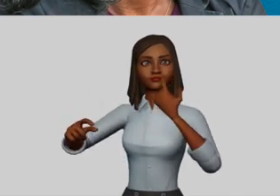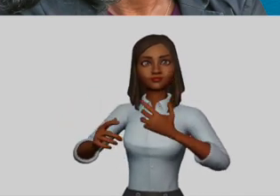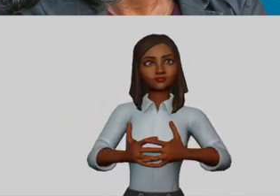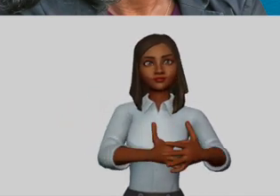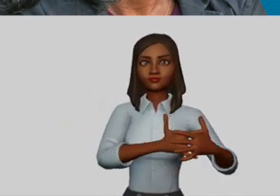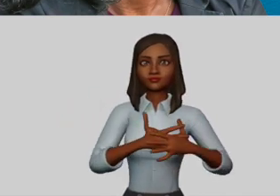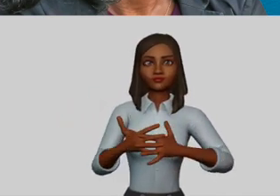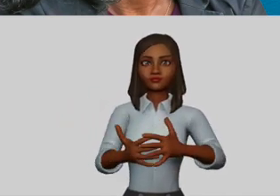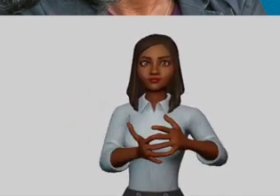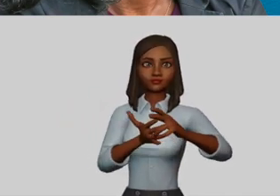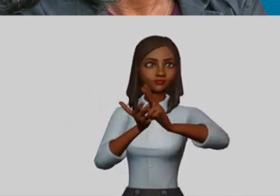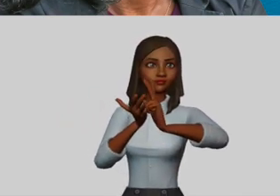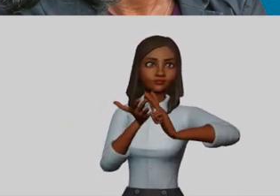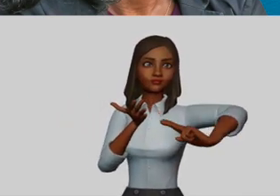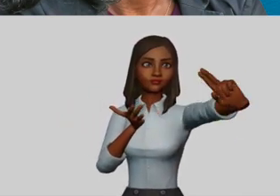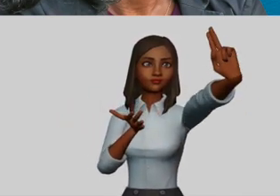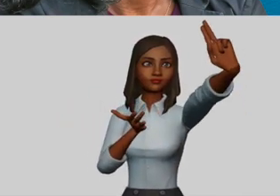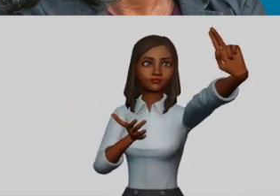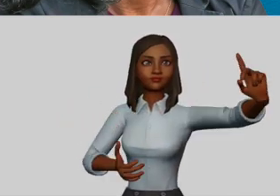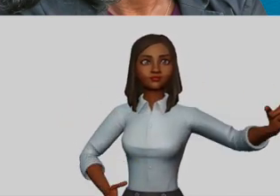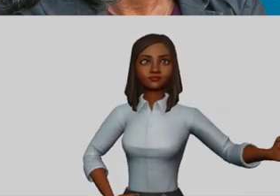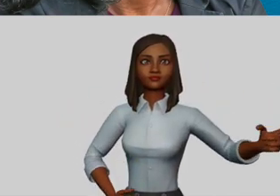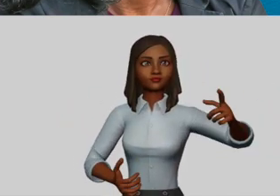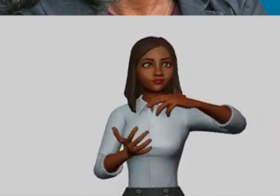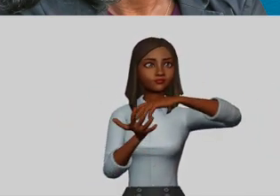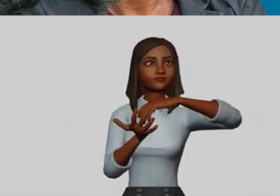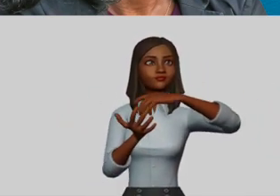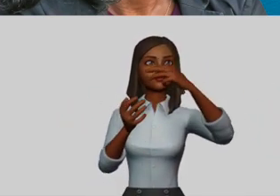@DominicansInTech. Vamos arriba, señores.